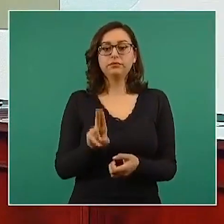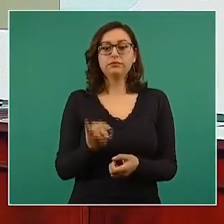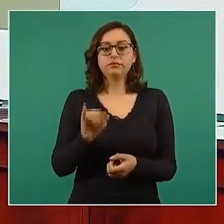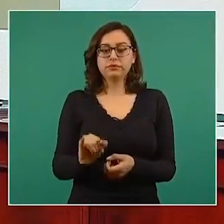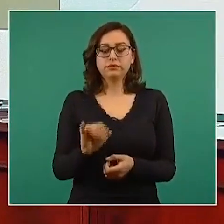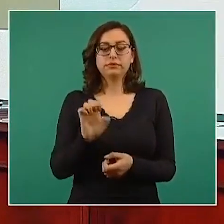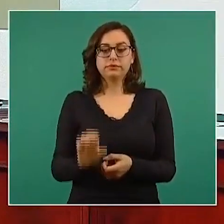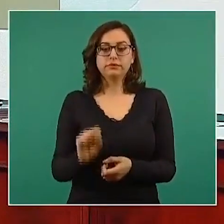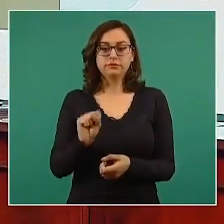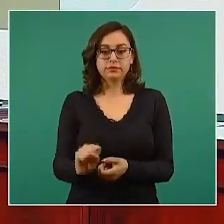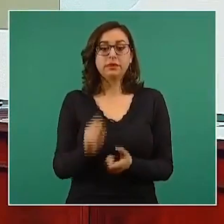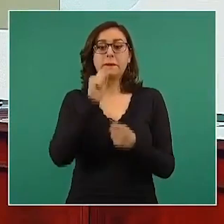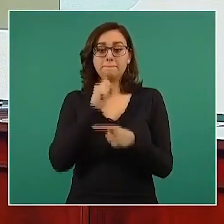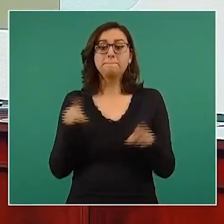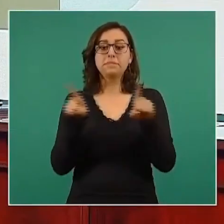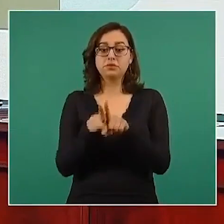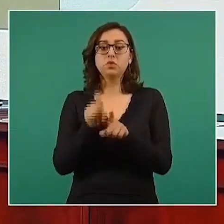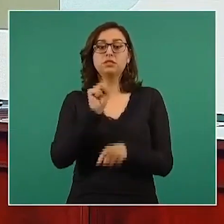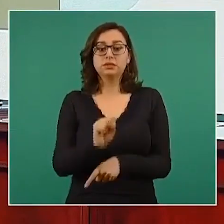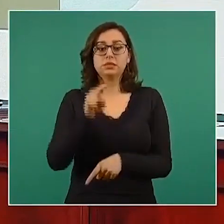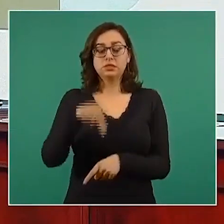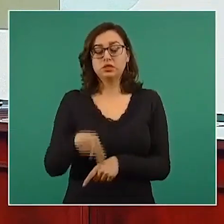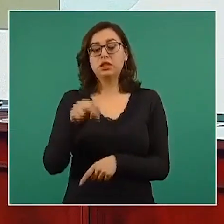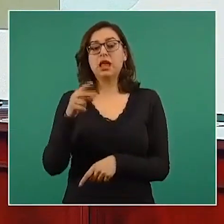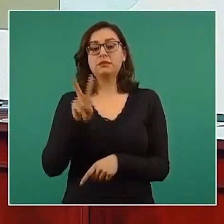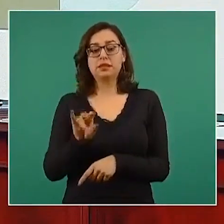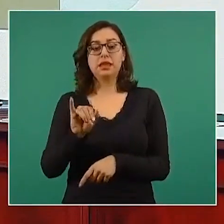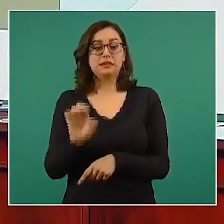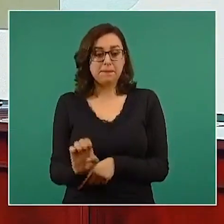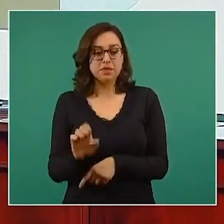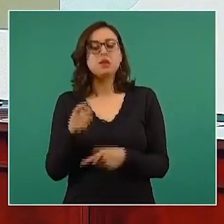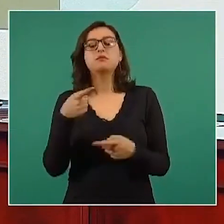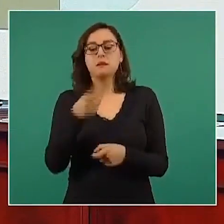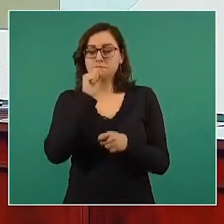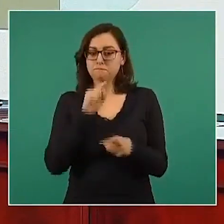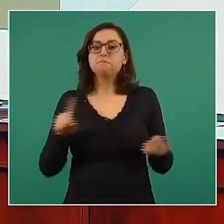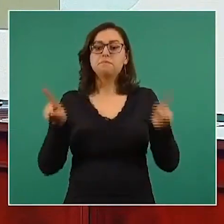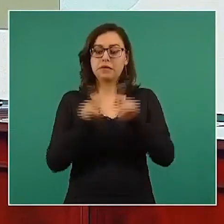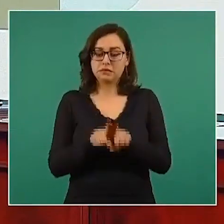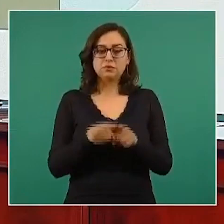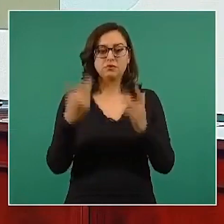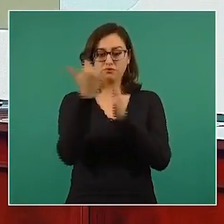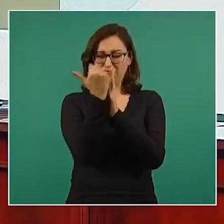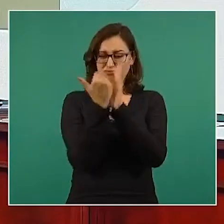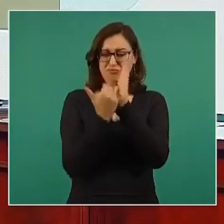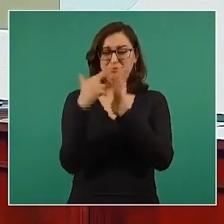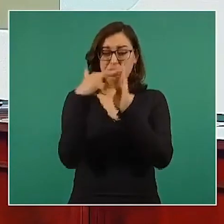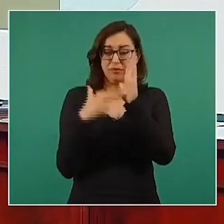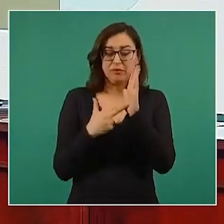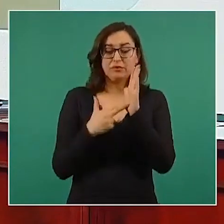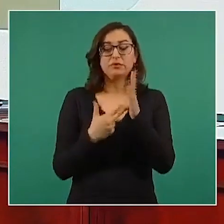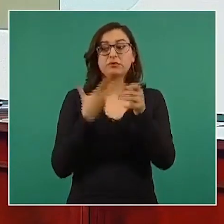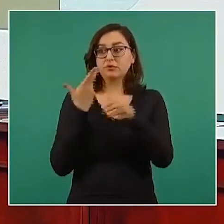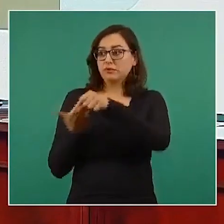y el Sistema Nacional de Vigilancia Epidemiológica. Reforzamiento de la atención hospitalaria, también con distintos protocolos, no solo el de